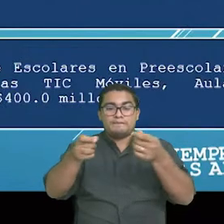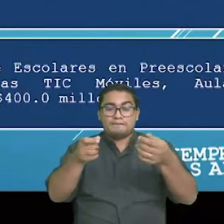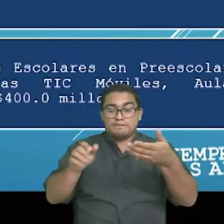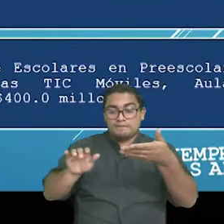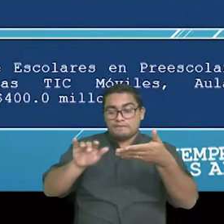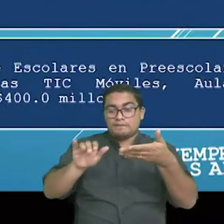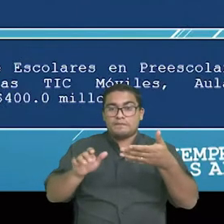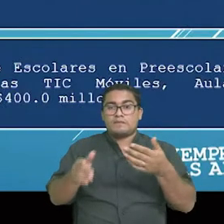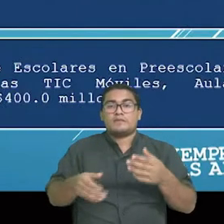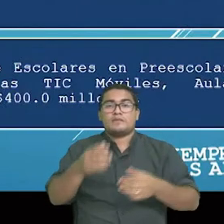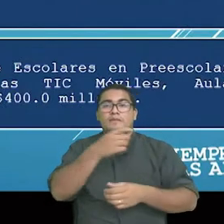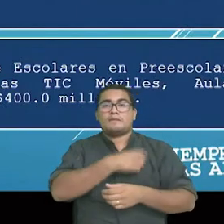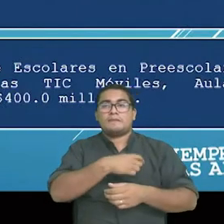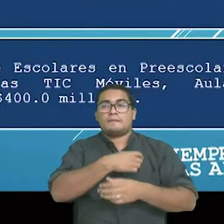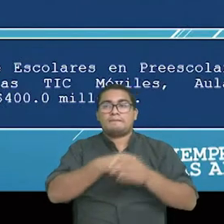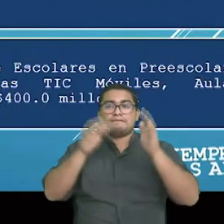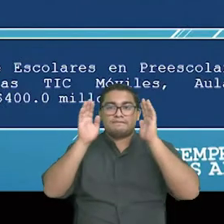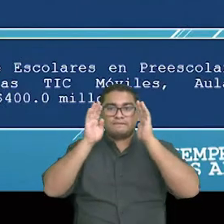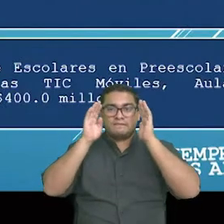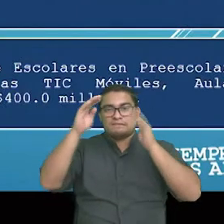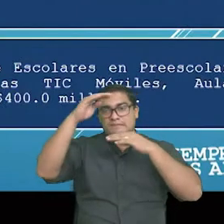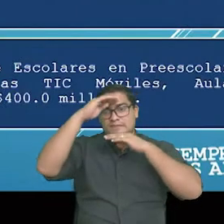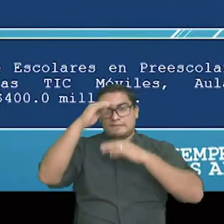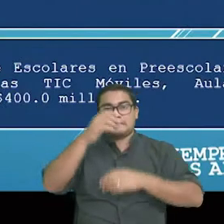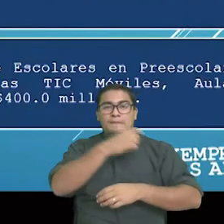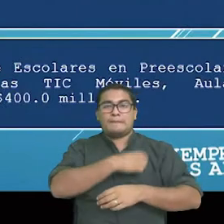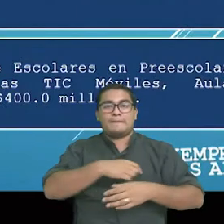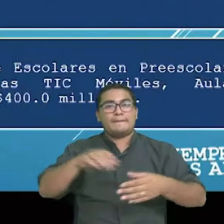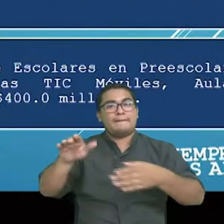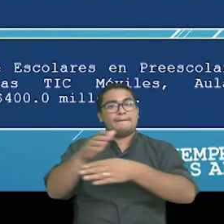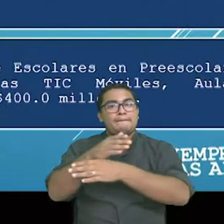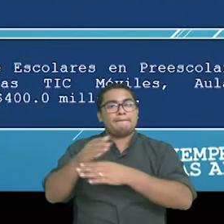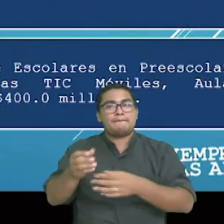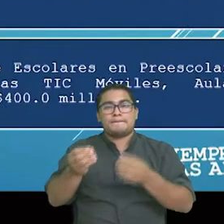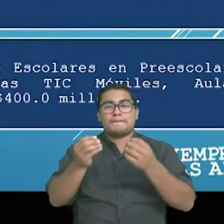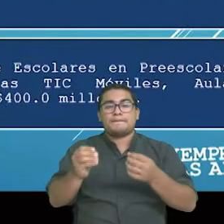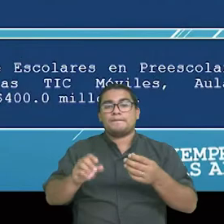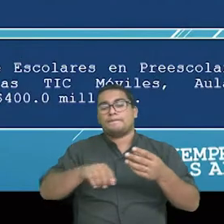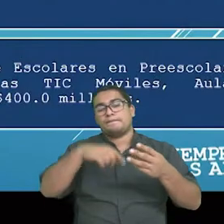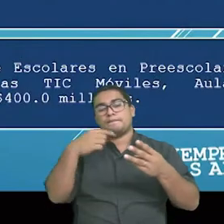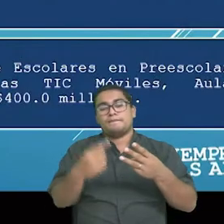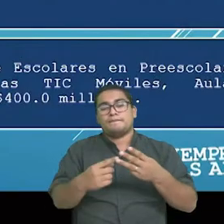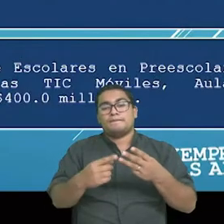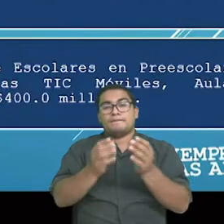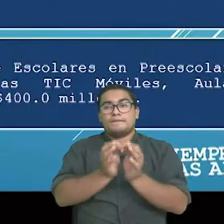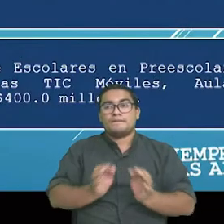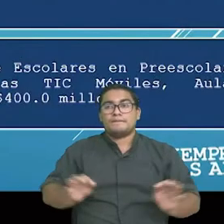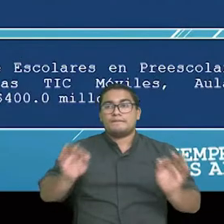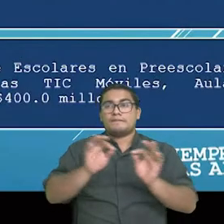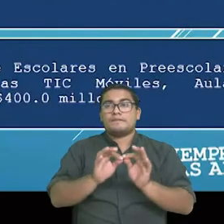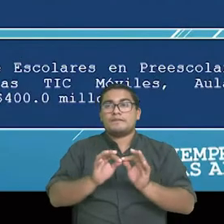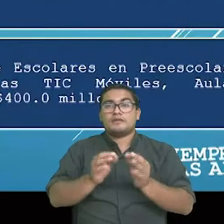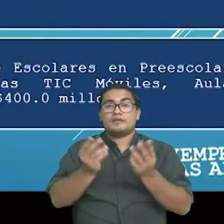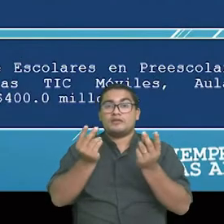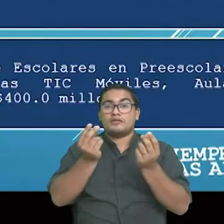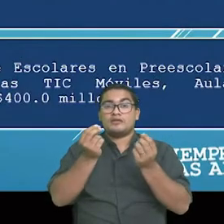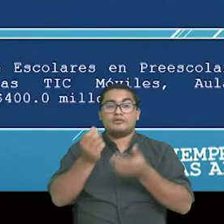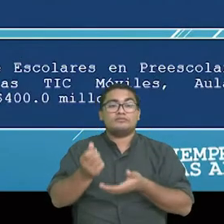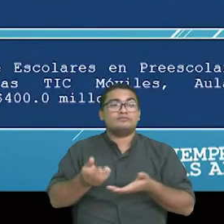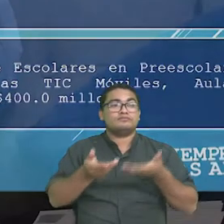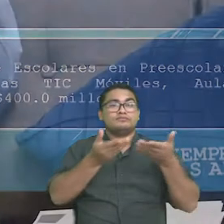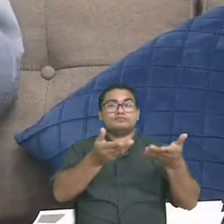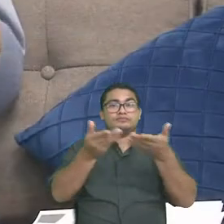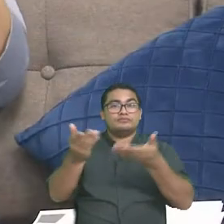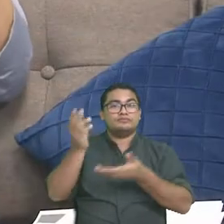de educación privada, primaria, etcétera. Luego de eso, otro elemento importante, la asignación a las universidades. ¿Te